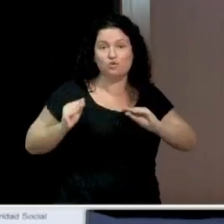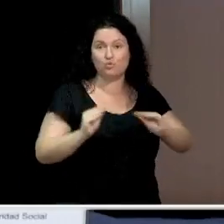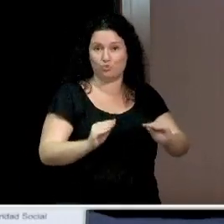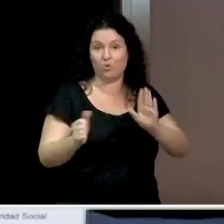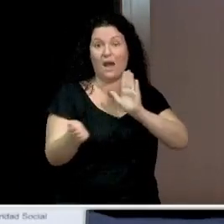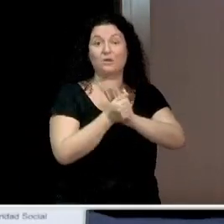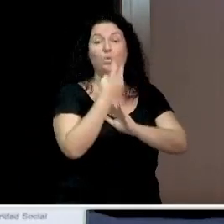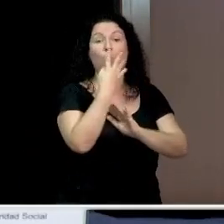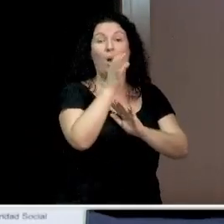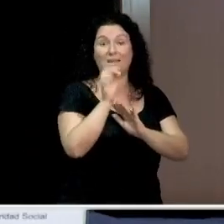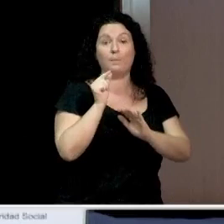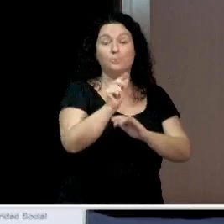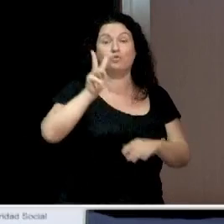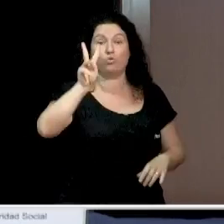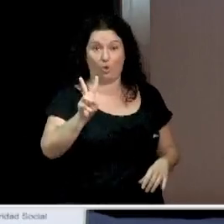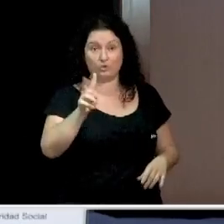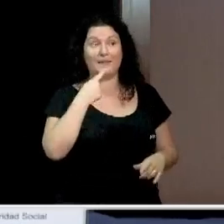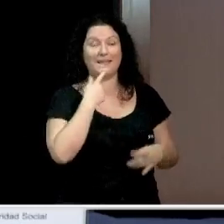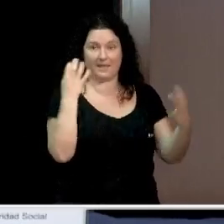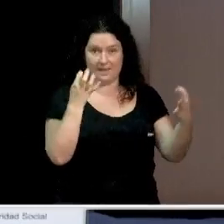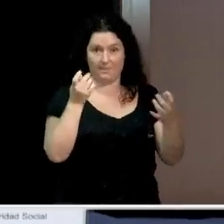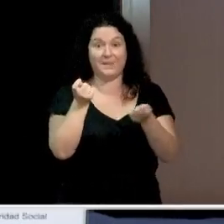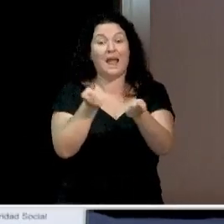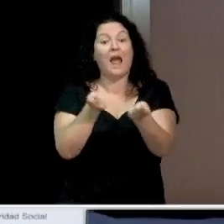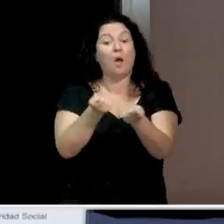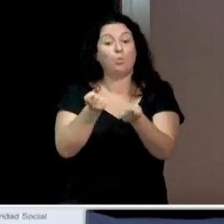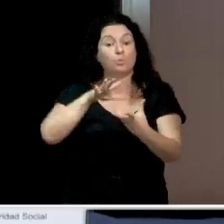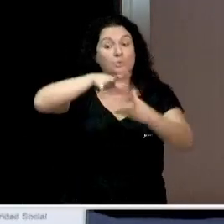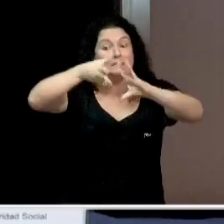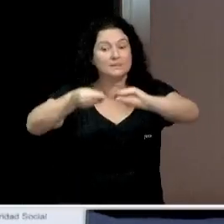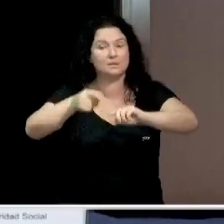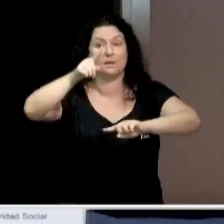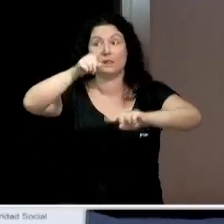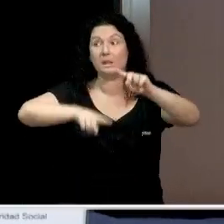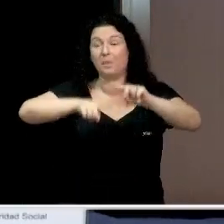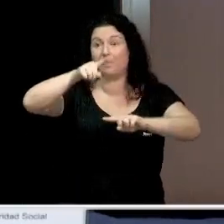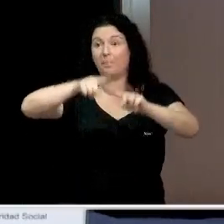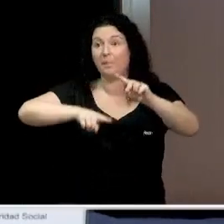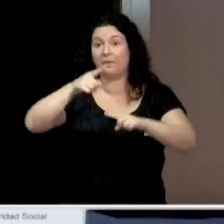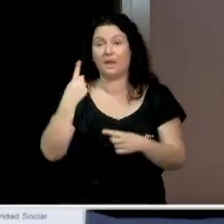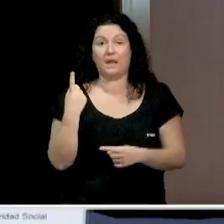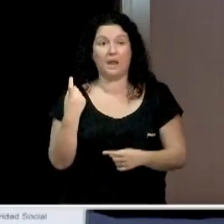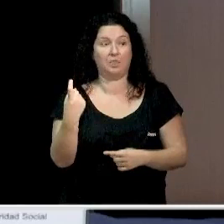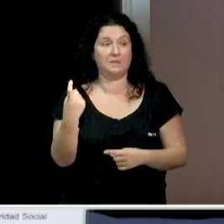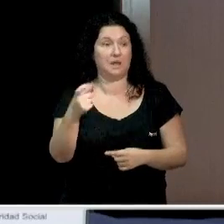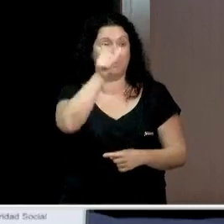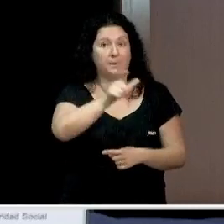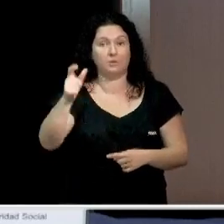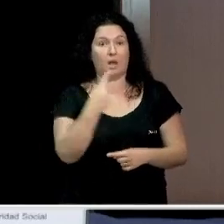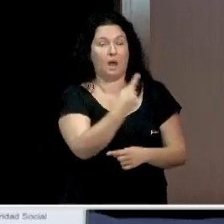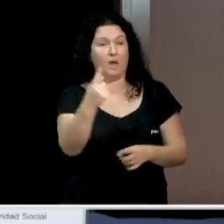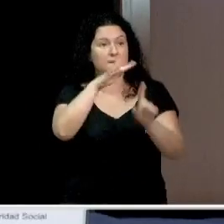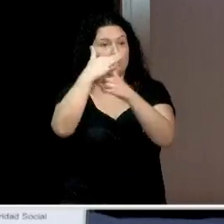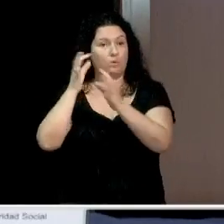artículo 40.2, dice que los ajustes deberán realizarse en función de las necesidades de cada